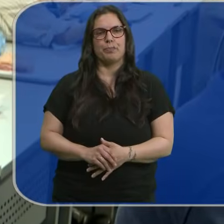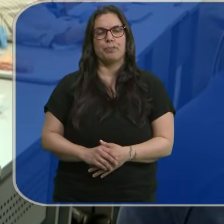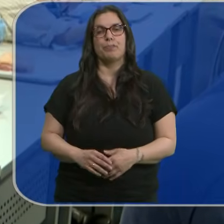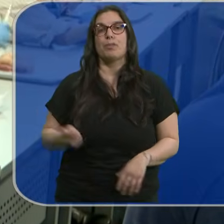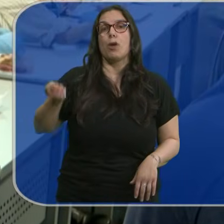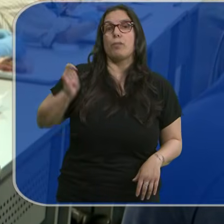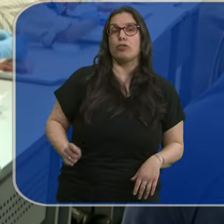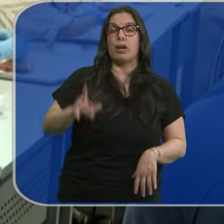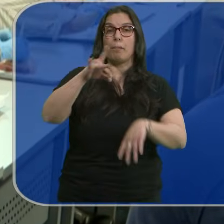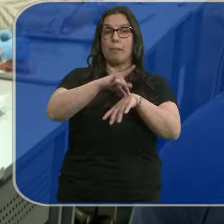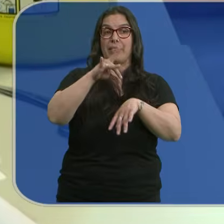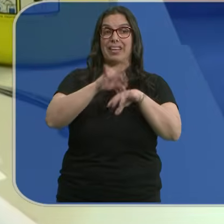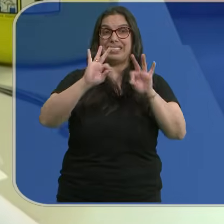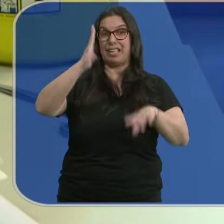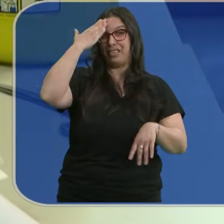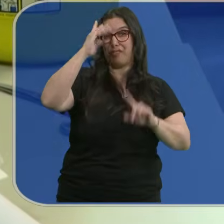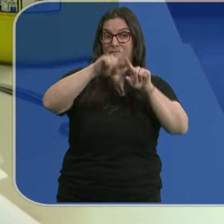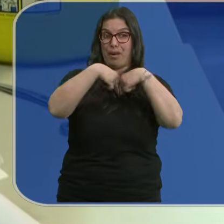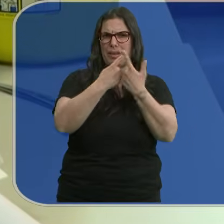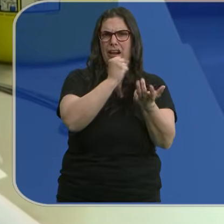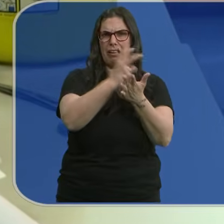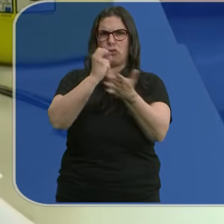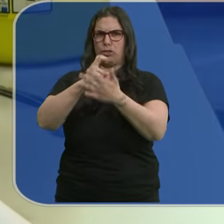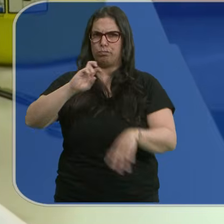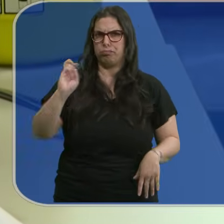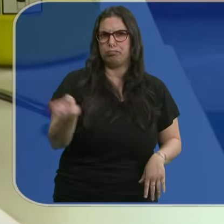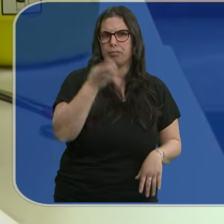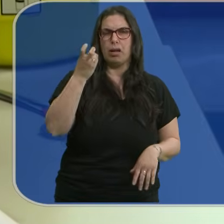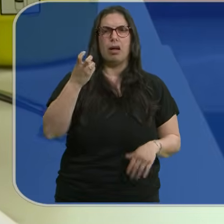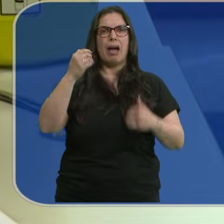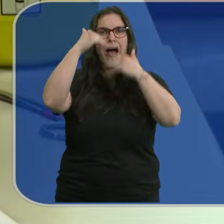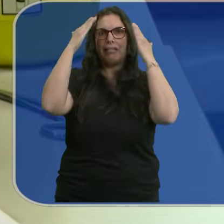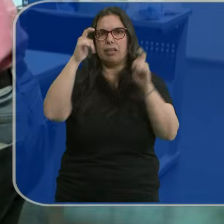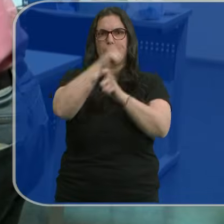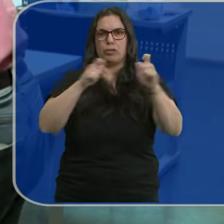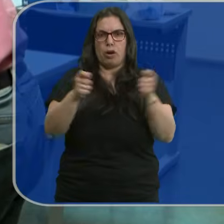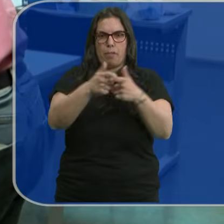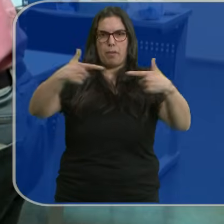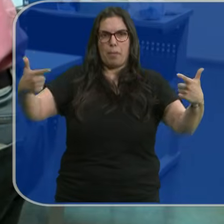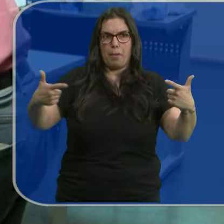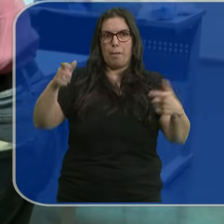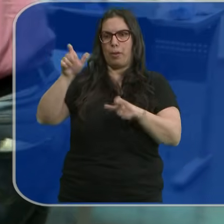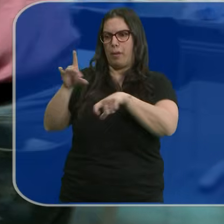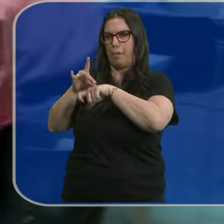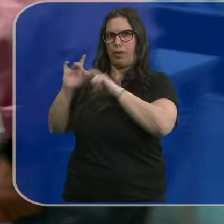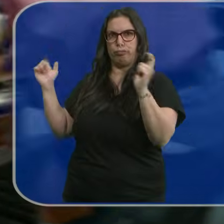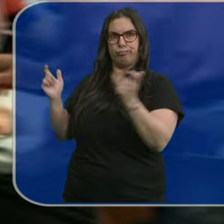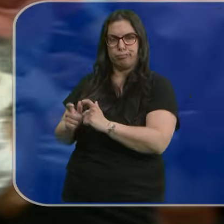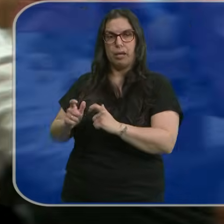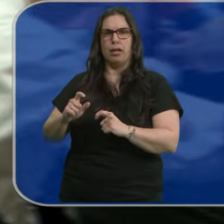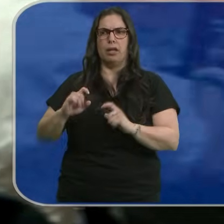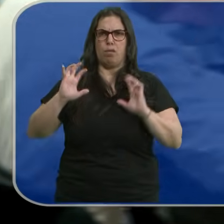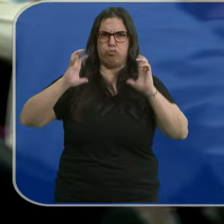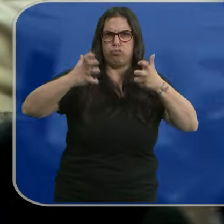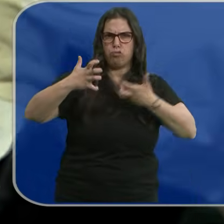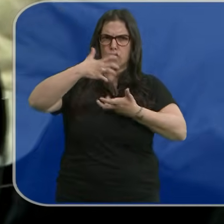Los profesionales de la medicina de familia se enfrentan a muchos retos. Atender a un volumen de población cada vez mayor con menos facultativos, afrontar agresiones